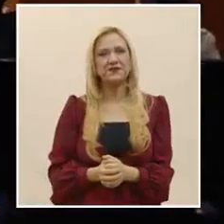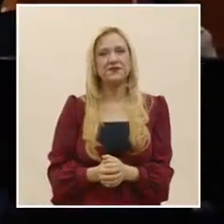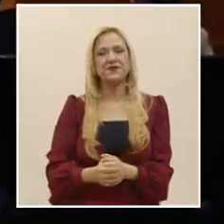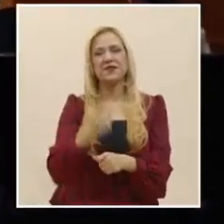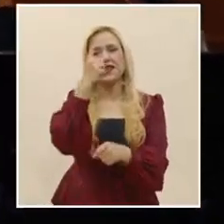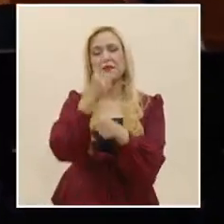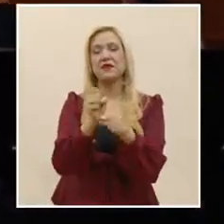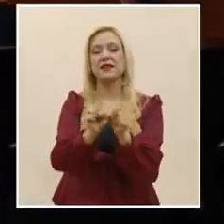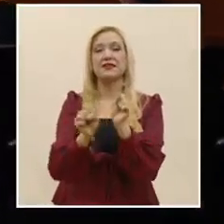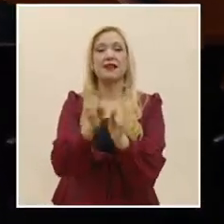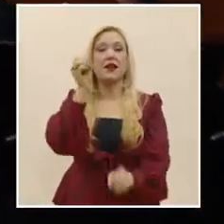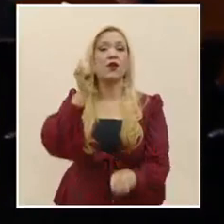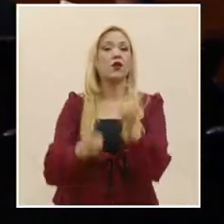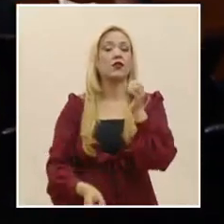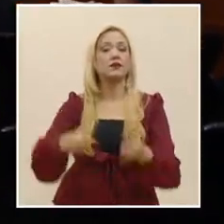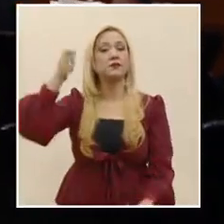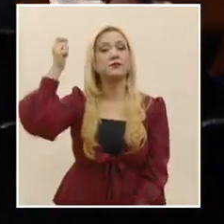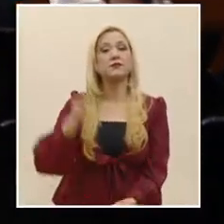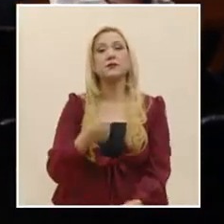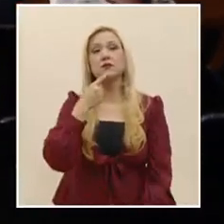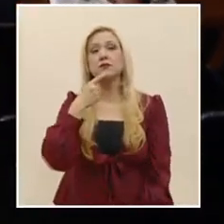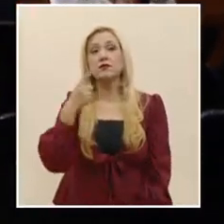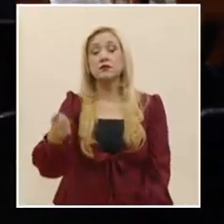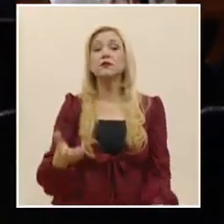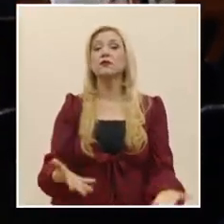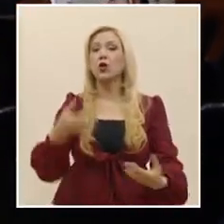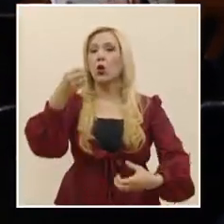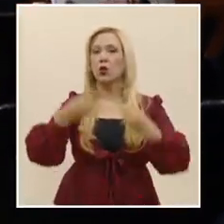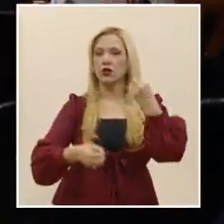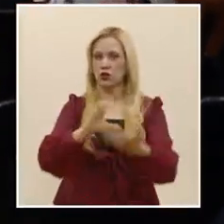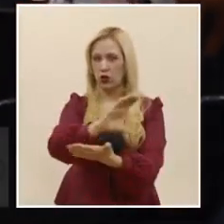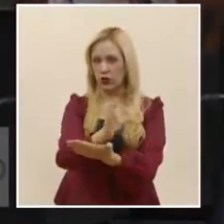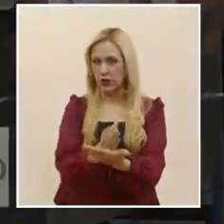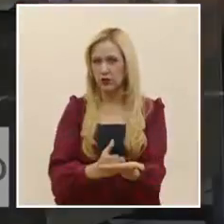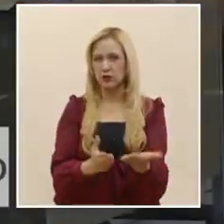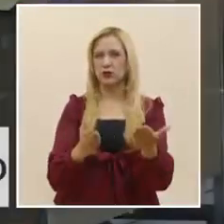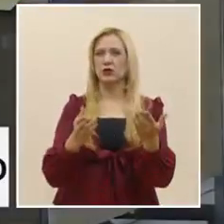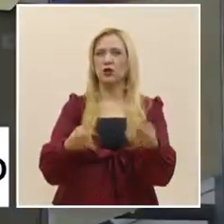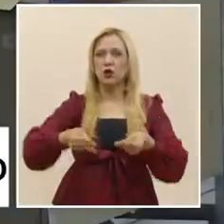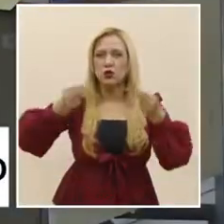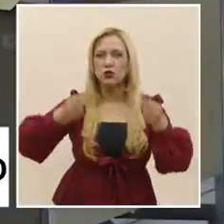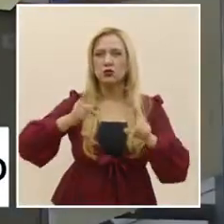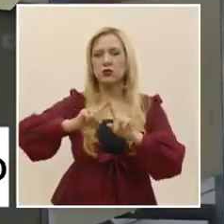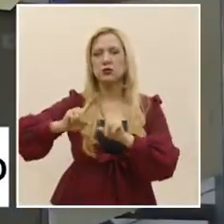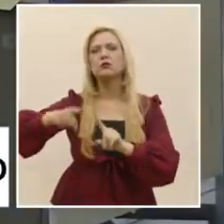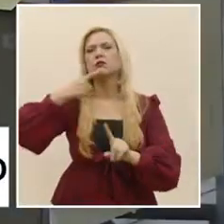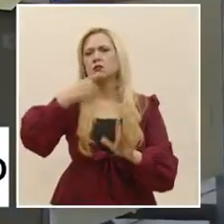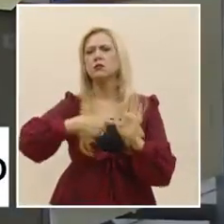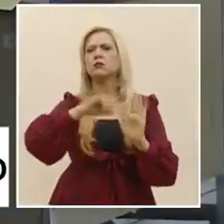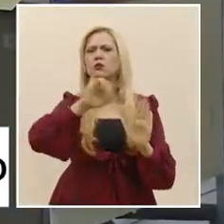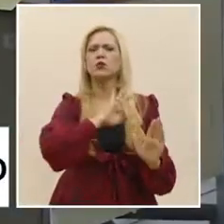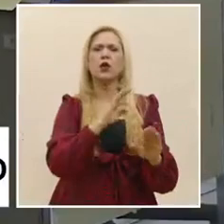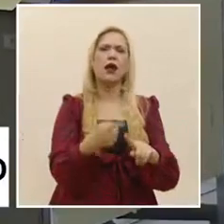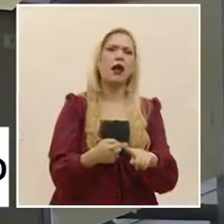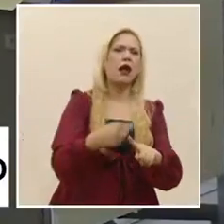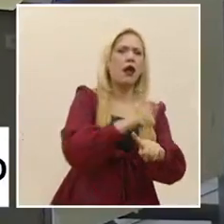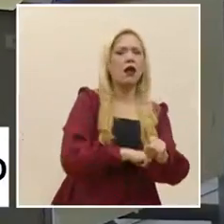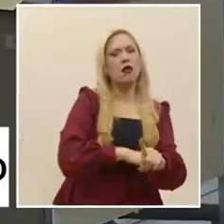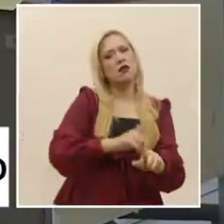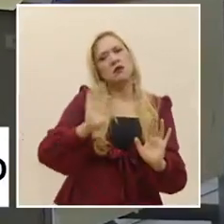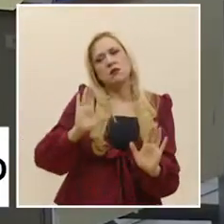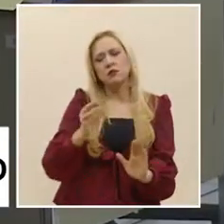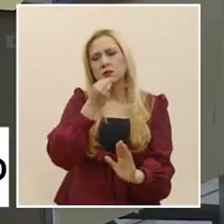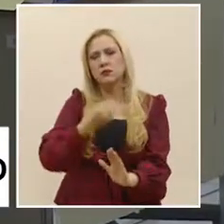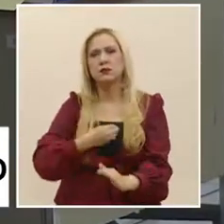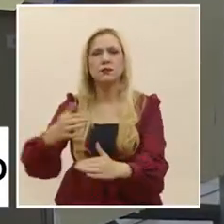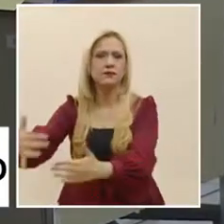La primera sala de la Corte determinó que en el juicio mercantil es procedente la medida precautoria de retención de bienes